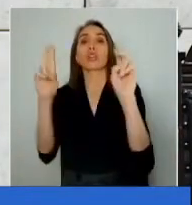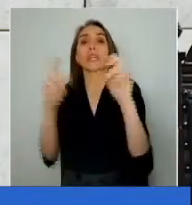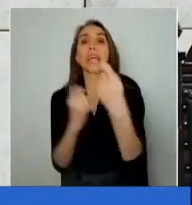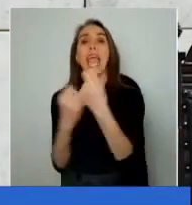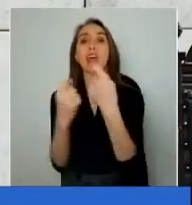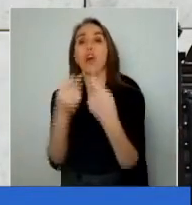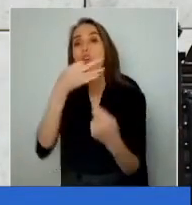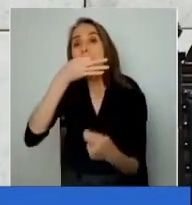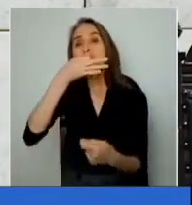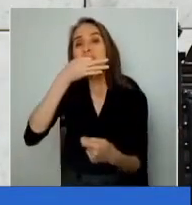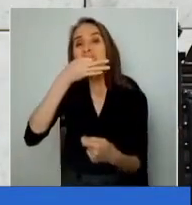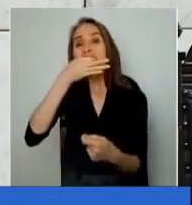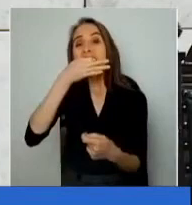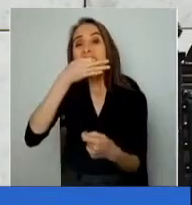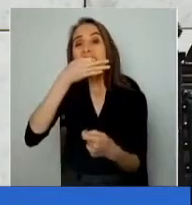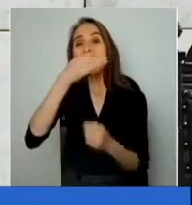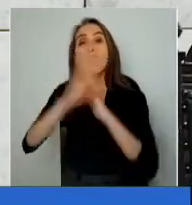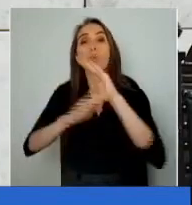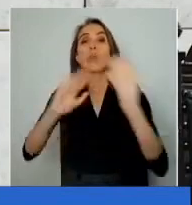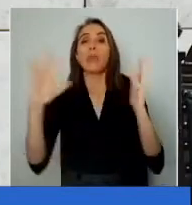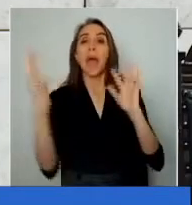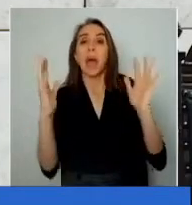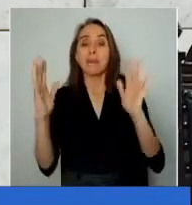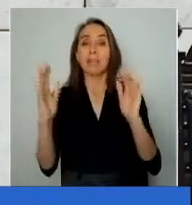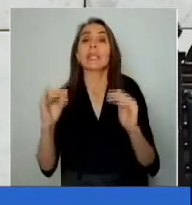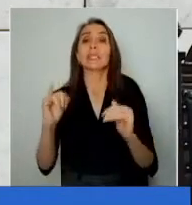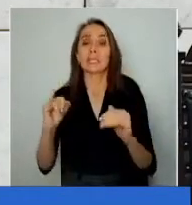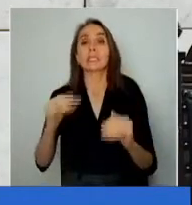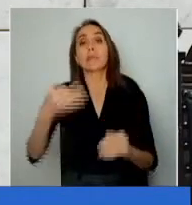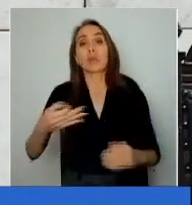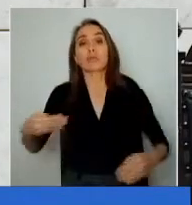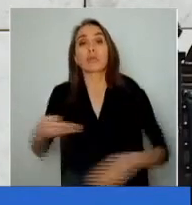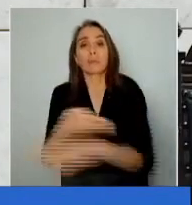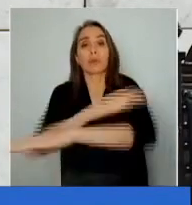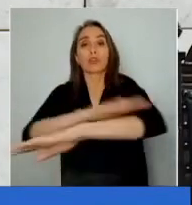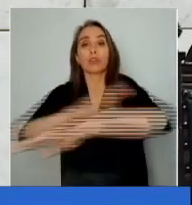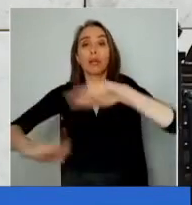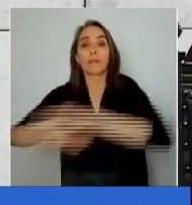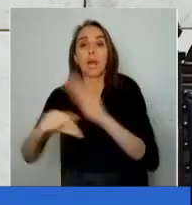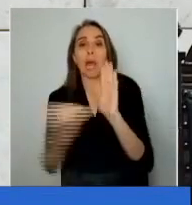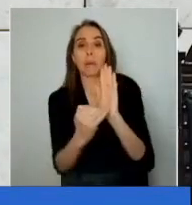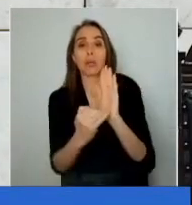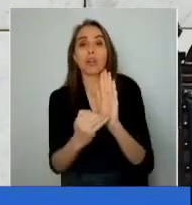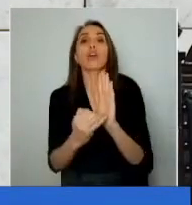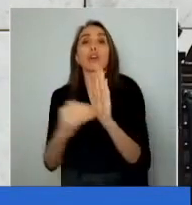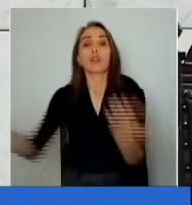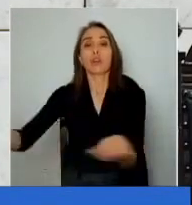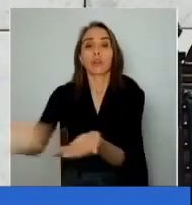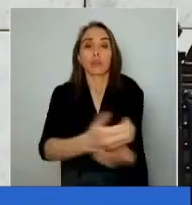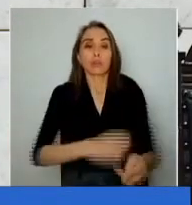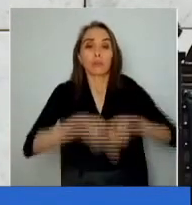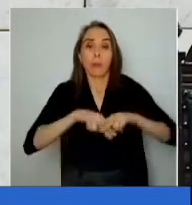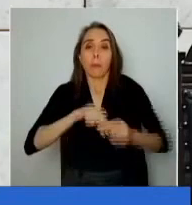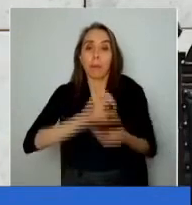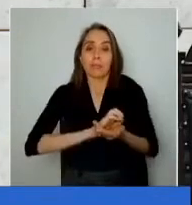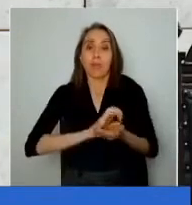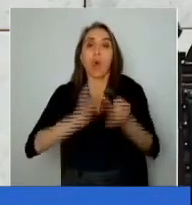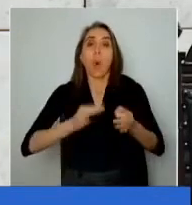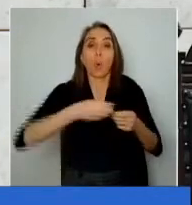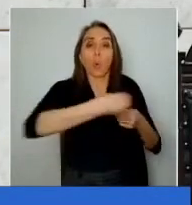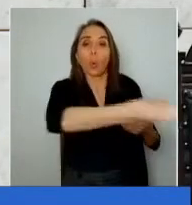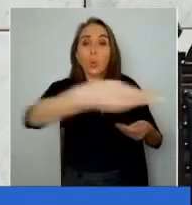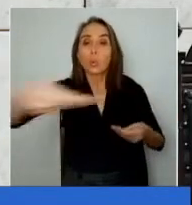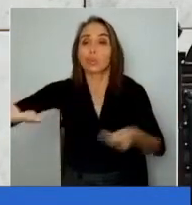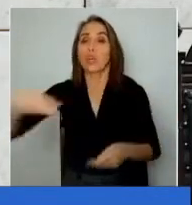debemos apoyar transversalmente tenga una justa repartición un chile donde nuestra economía